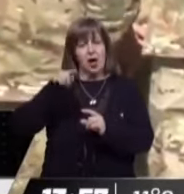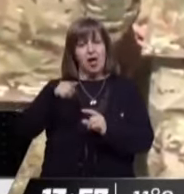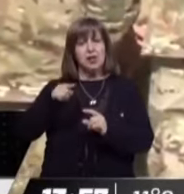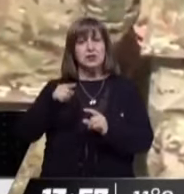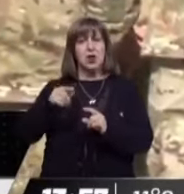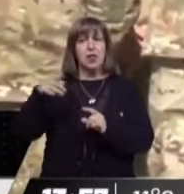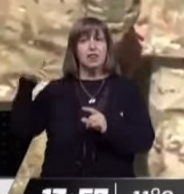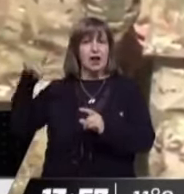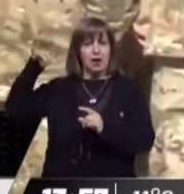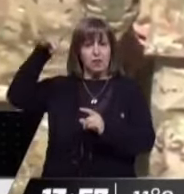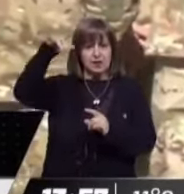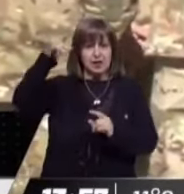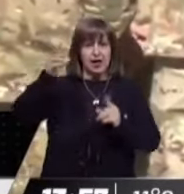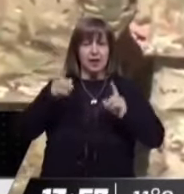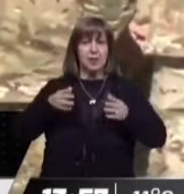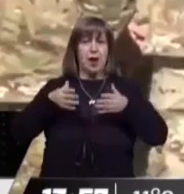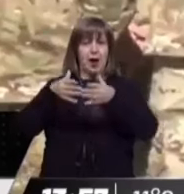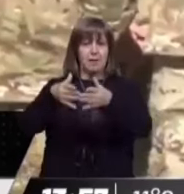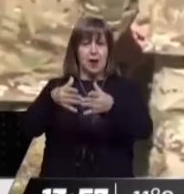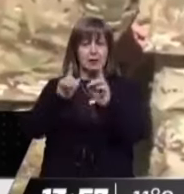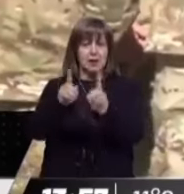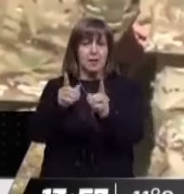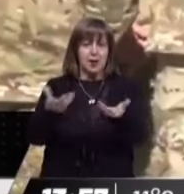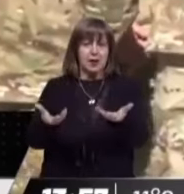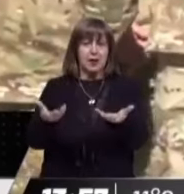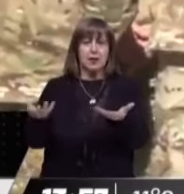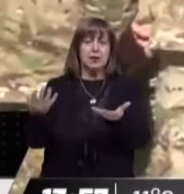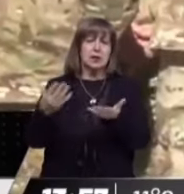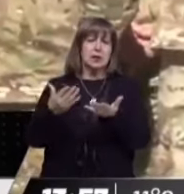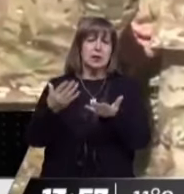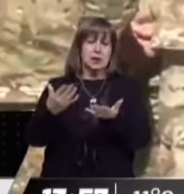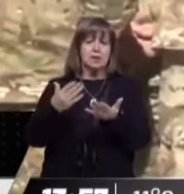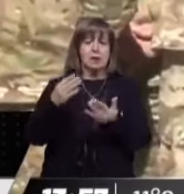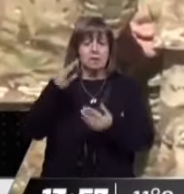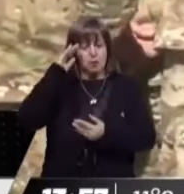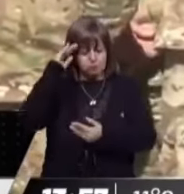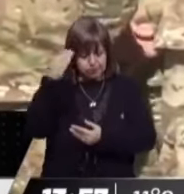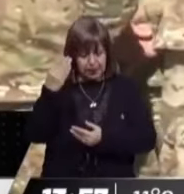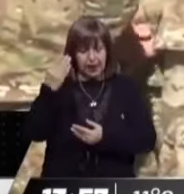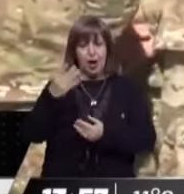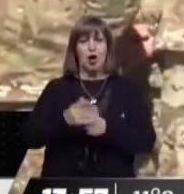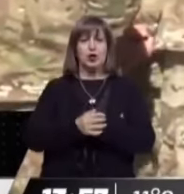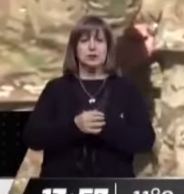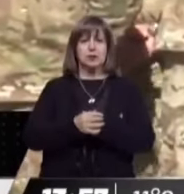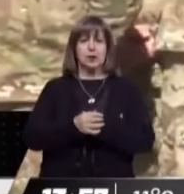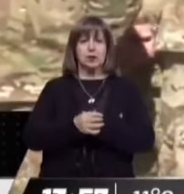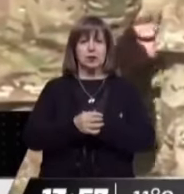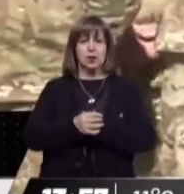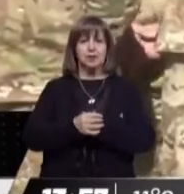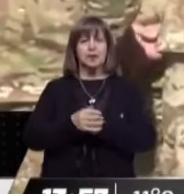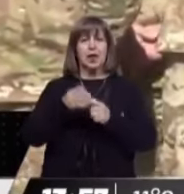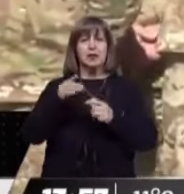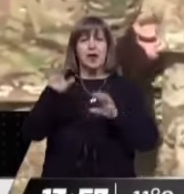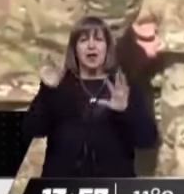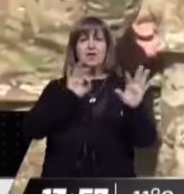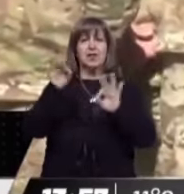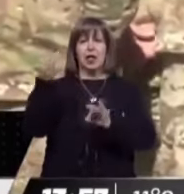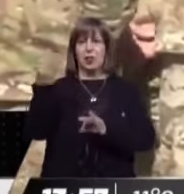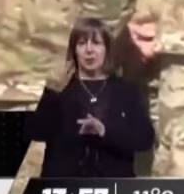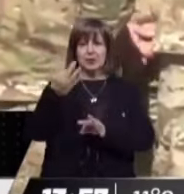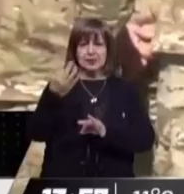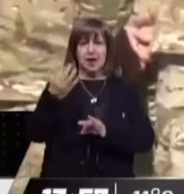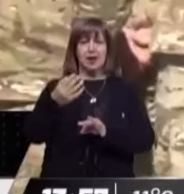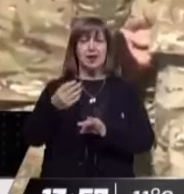la Fuerza Aérea y de la Armada Argentina, y vaya desde aquí nuestro reconocimiento a los invitados